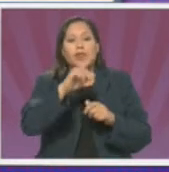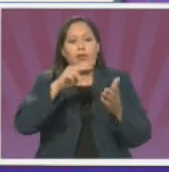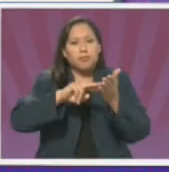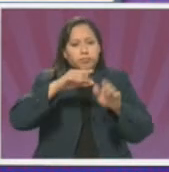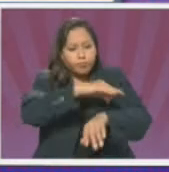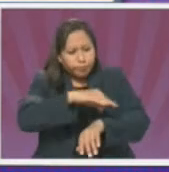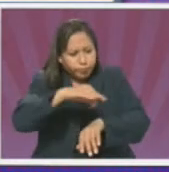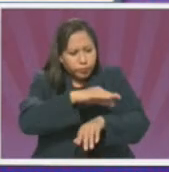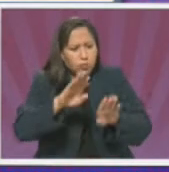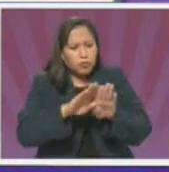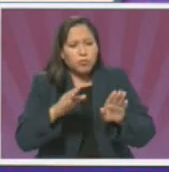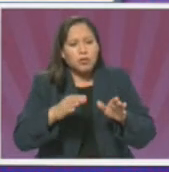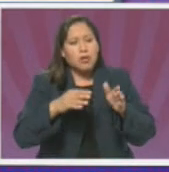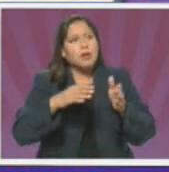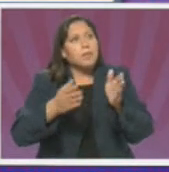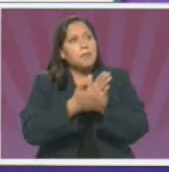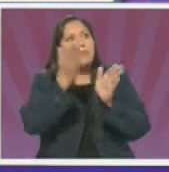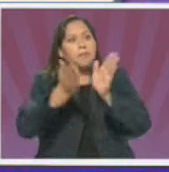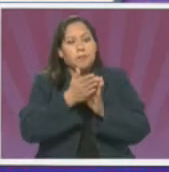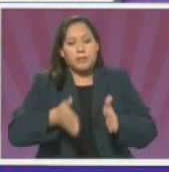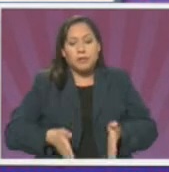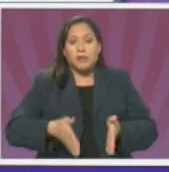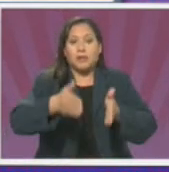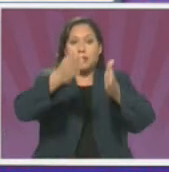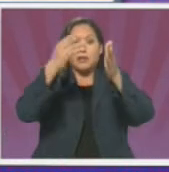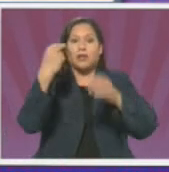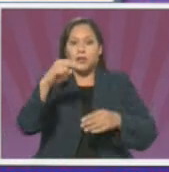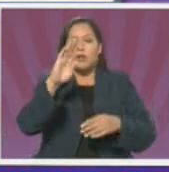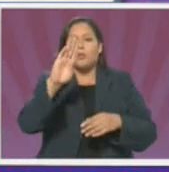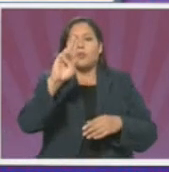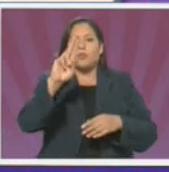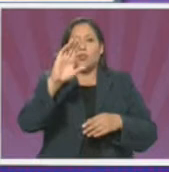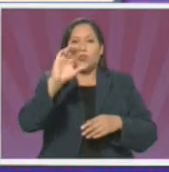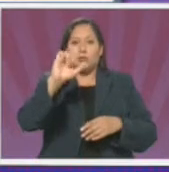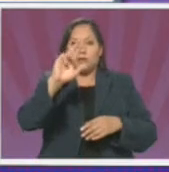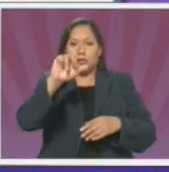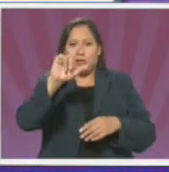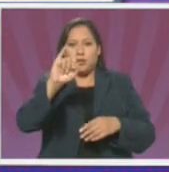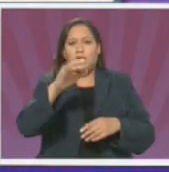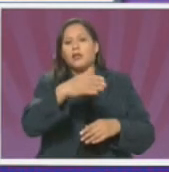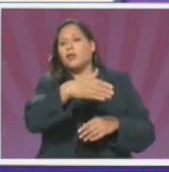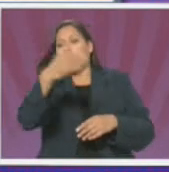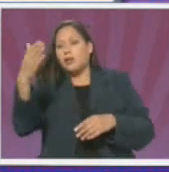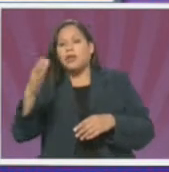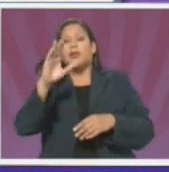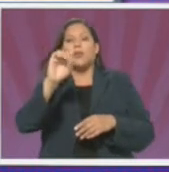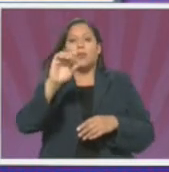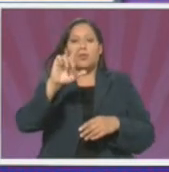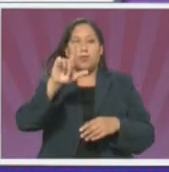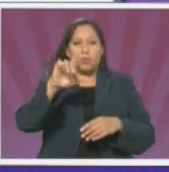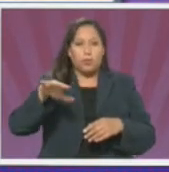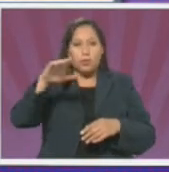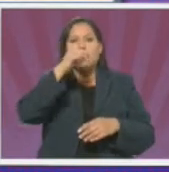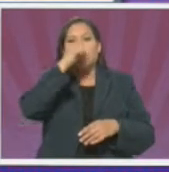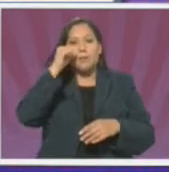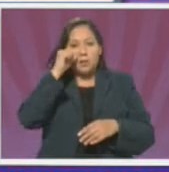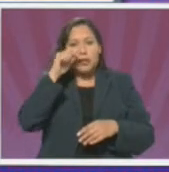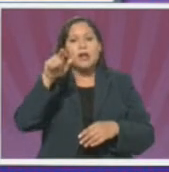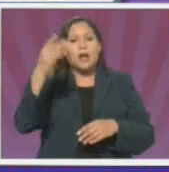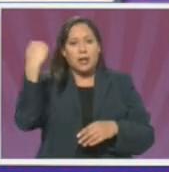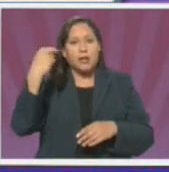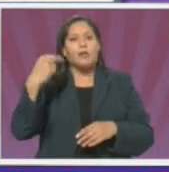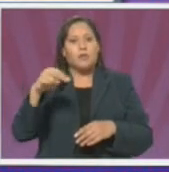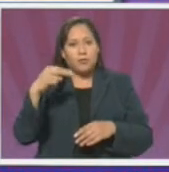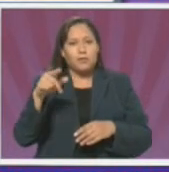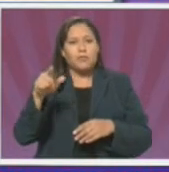mandar a construir la avenida que hoy lleva su nombre y que, como yo le contaba, está a un lado de la Colonia Juárez, que también se llamó